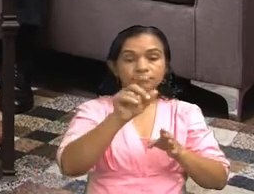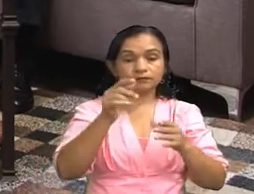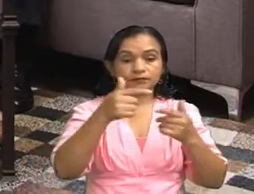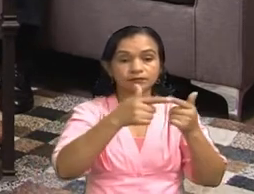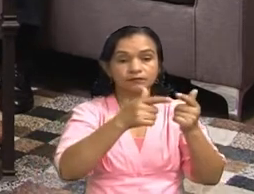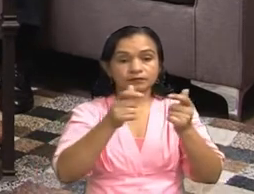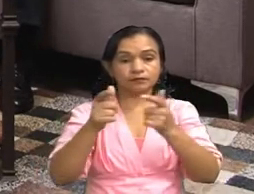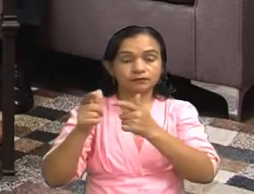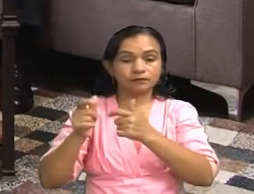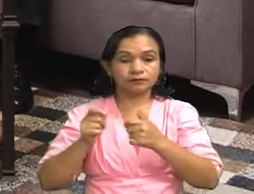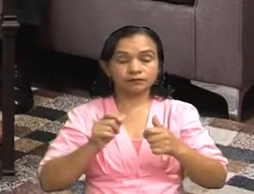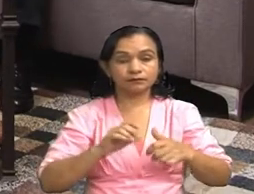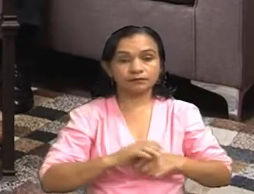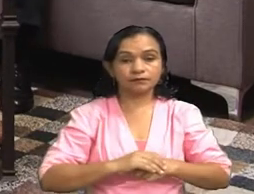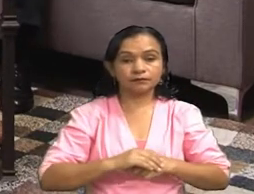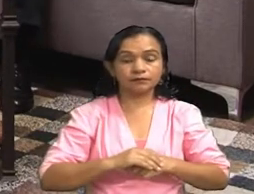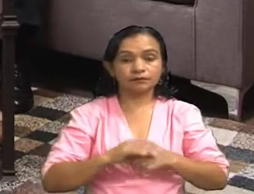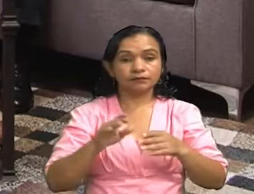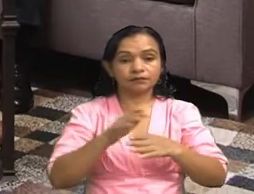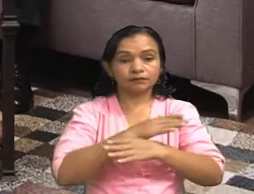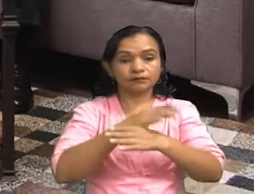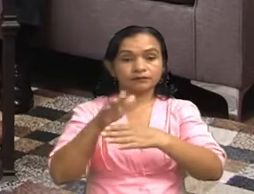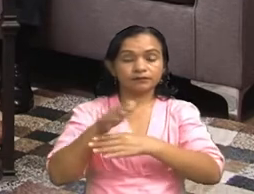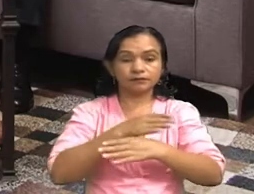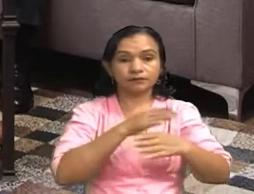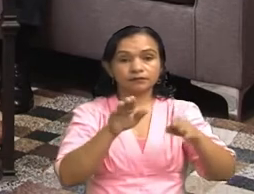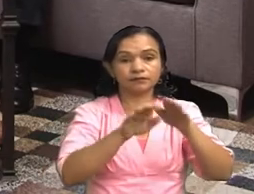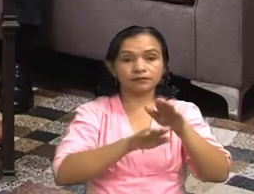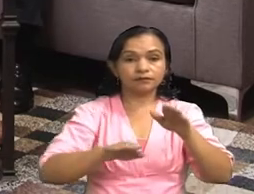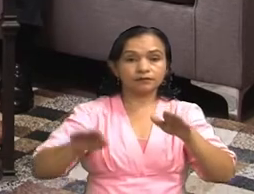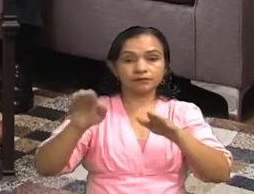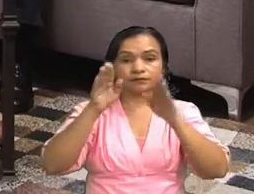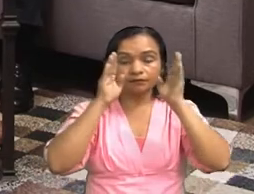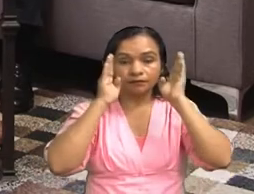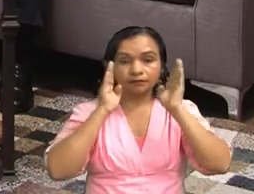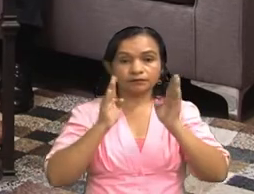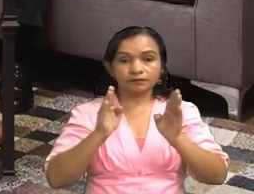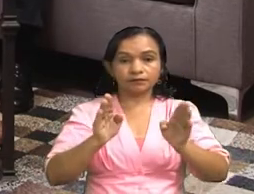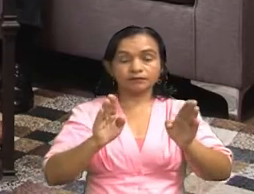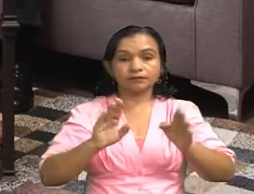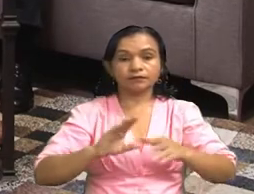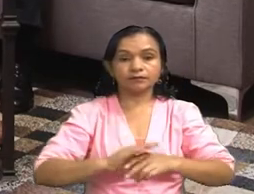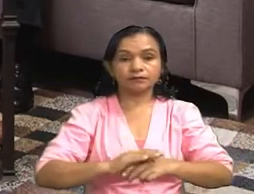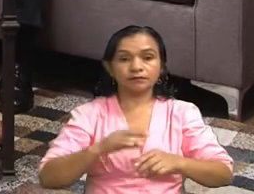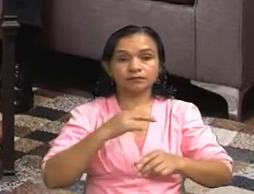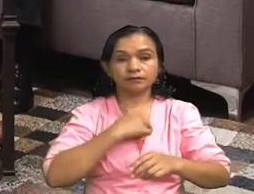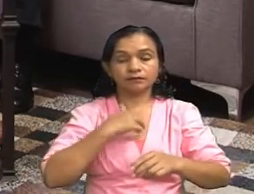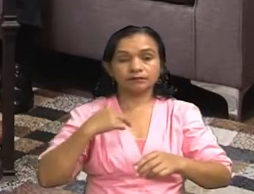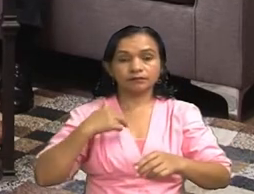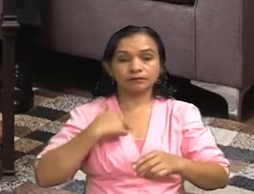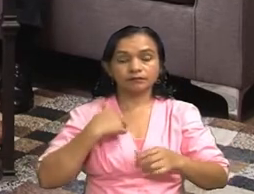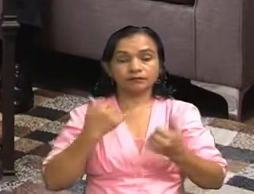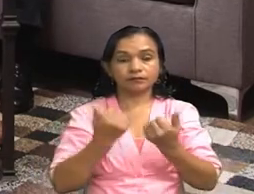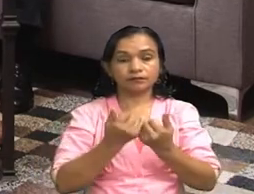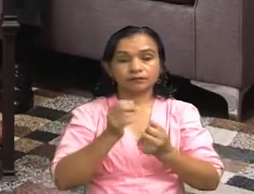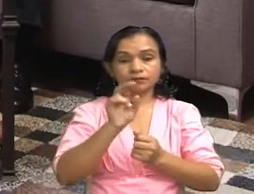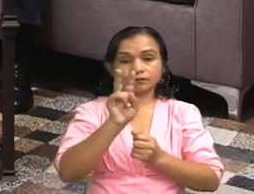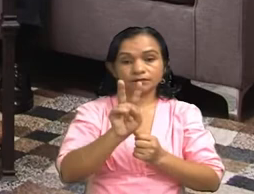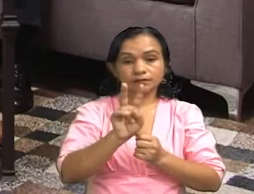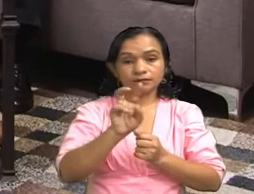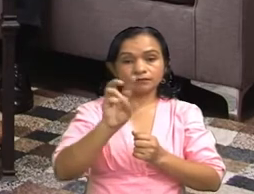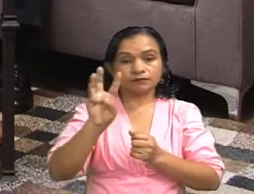pequeños, medianos y grandes. Pero hay más énfasis en el pequeño, aquel que hace el ordeño a las 2, 3 de la